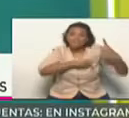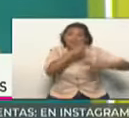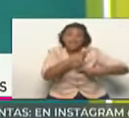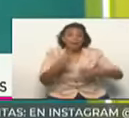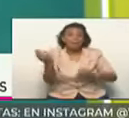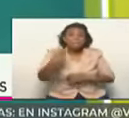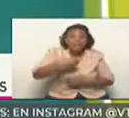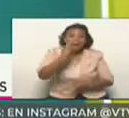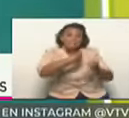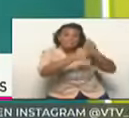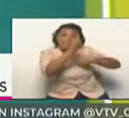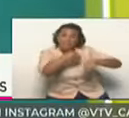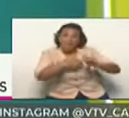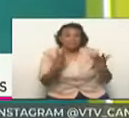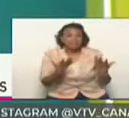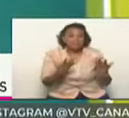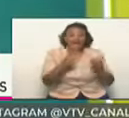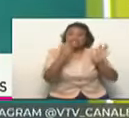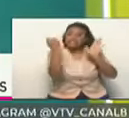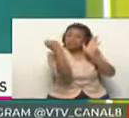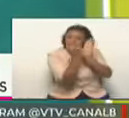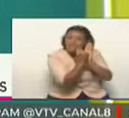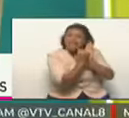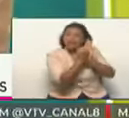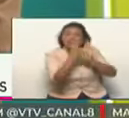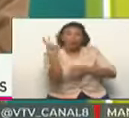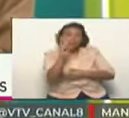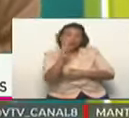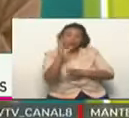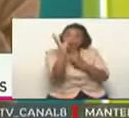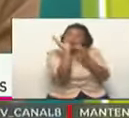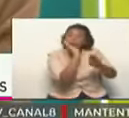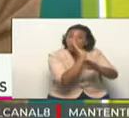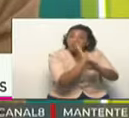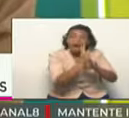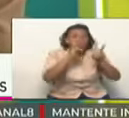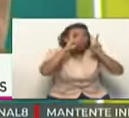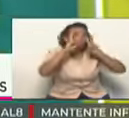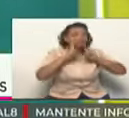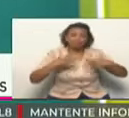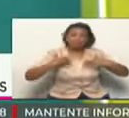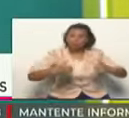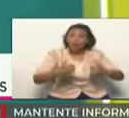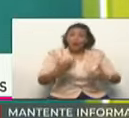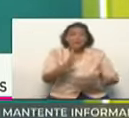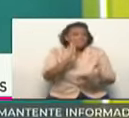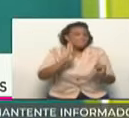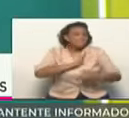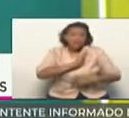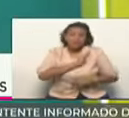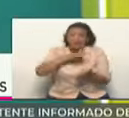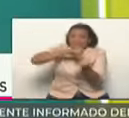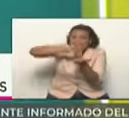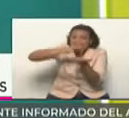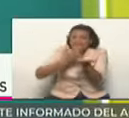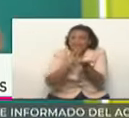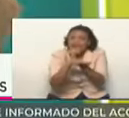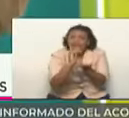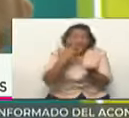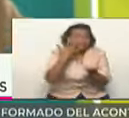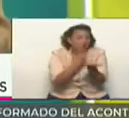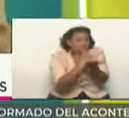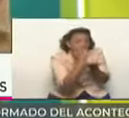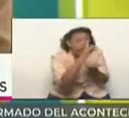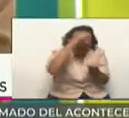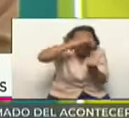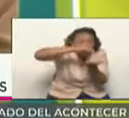identitarios, los productos que tienen el certificado de indicación geográfica protegida, que lo hacen muy venezolanos, ¿no? Porque la semilla es nuestra, la tierra tiene un pH